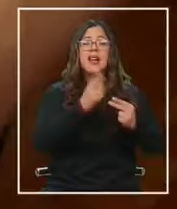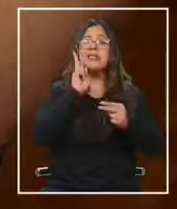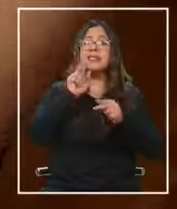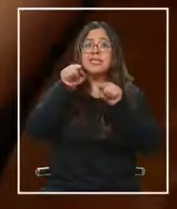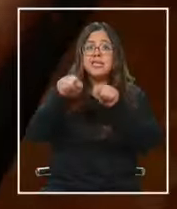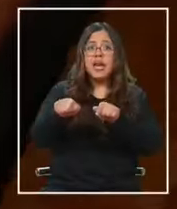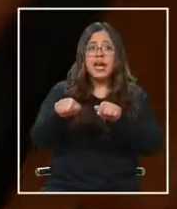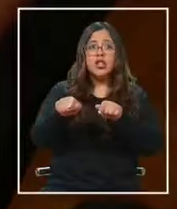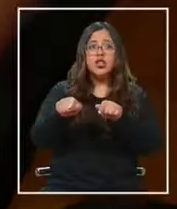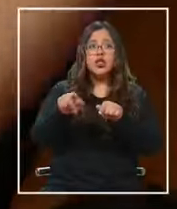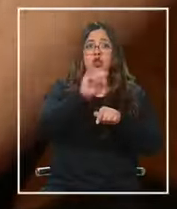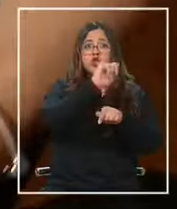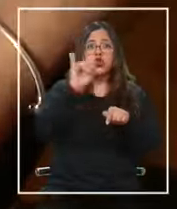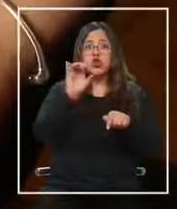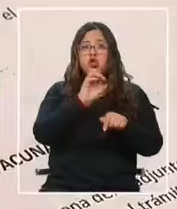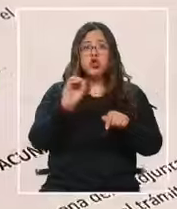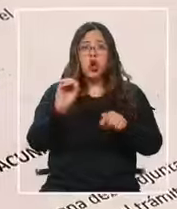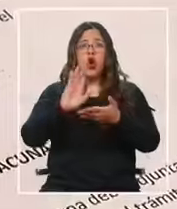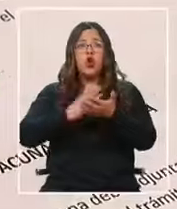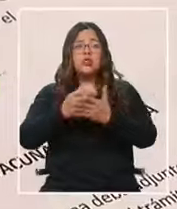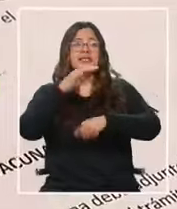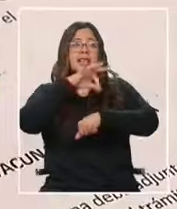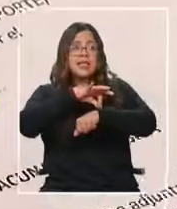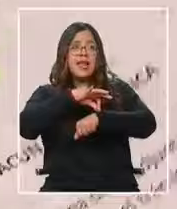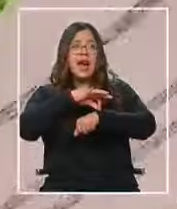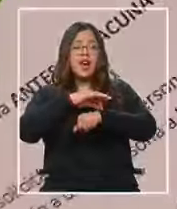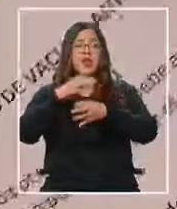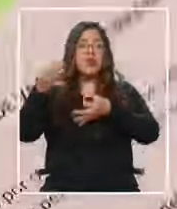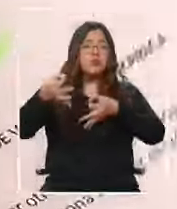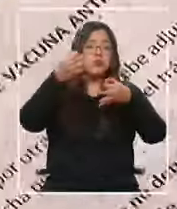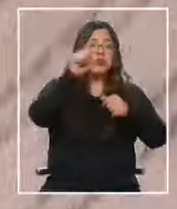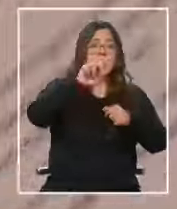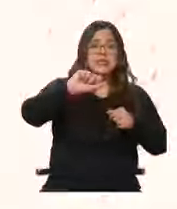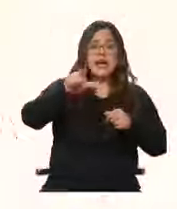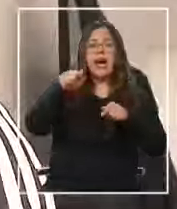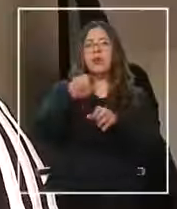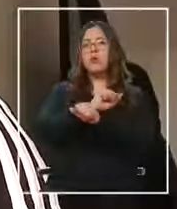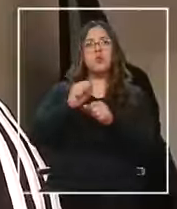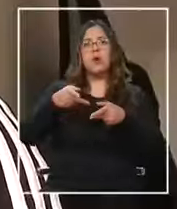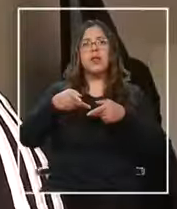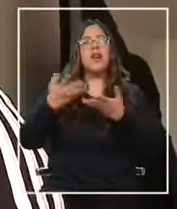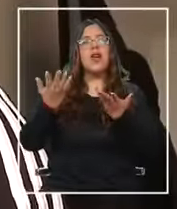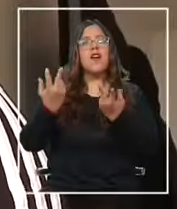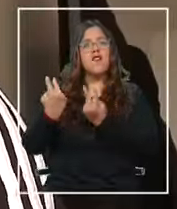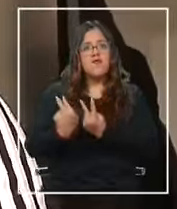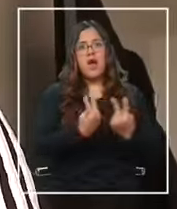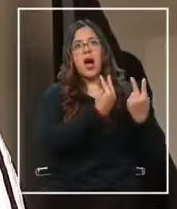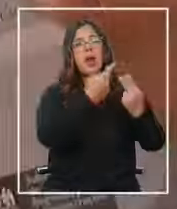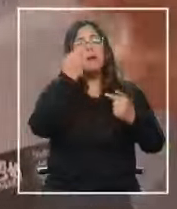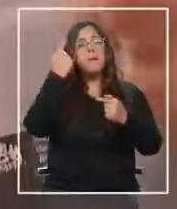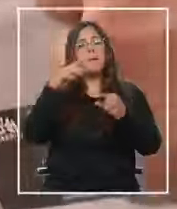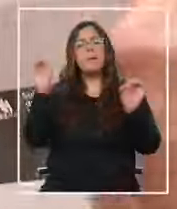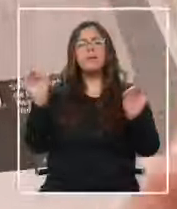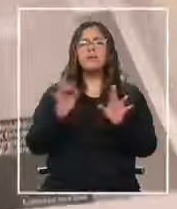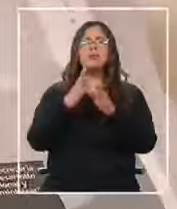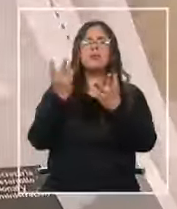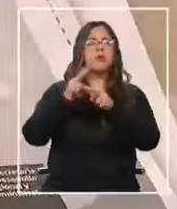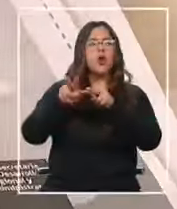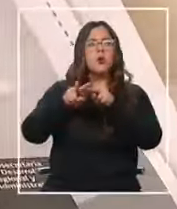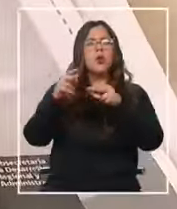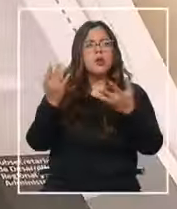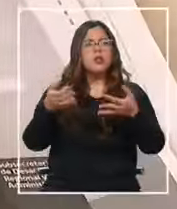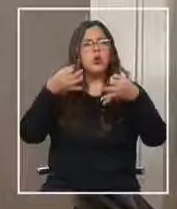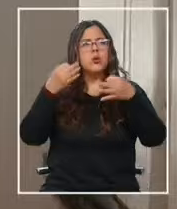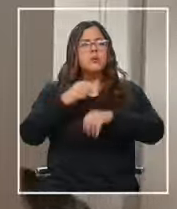certificado zoosanitario de exportación entregado por el SAC, no podrá viajar. Pero probablemente se pregunte cómo lo hizo